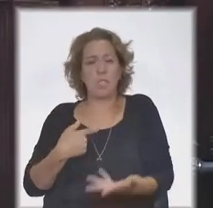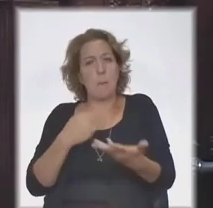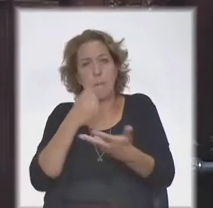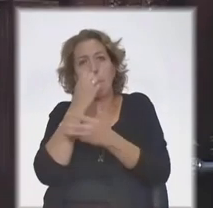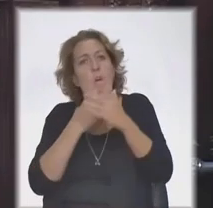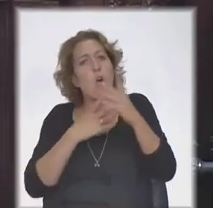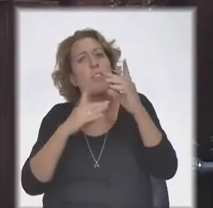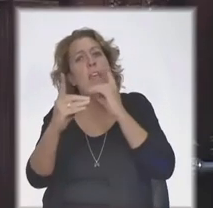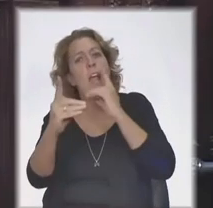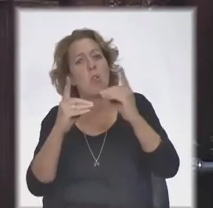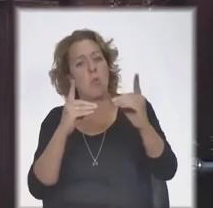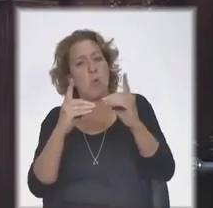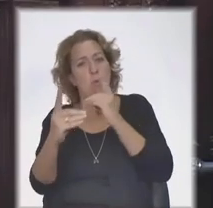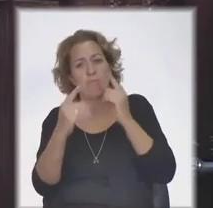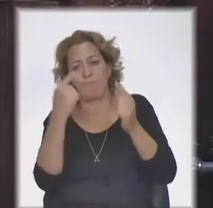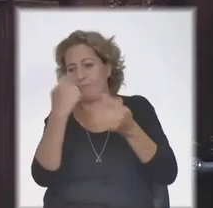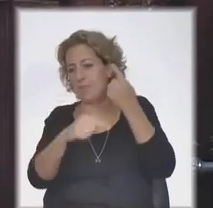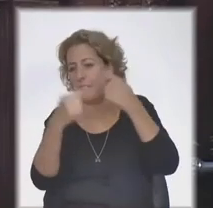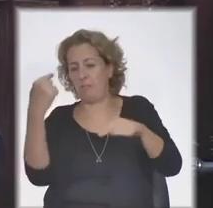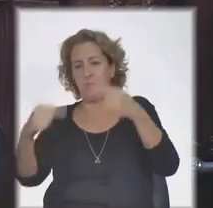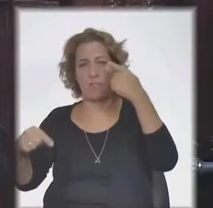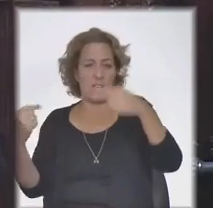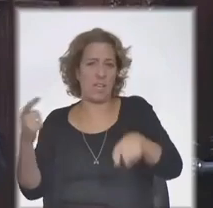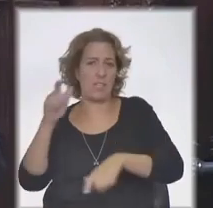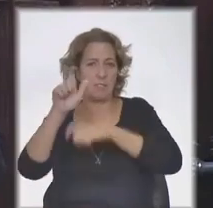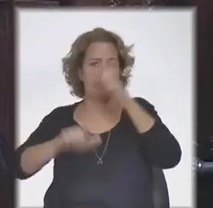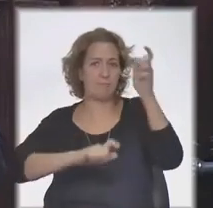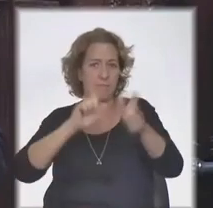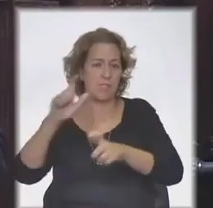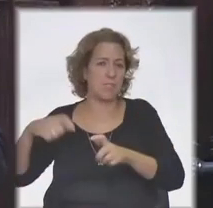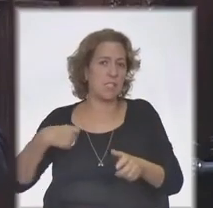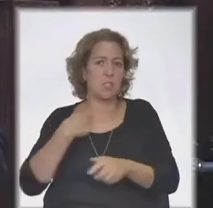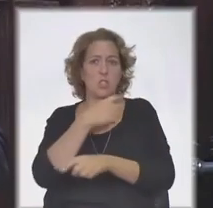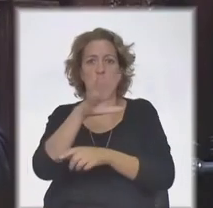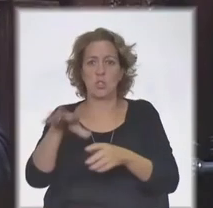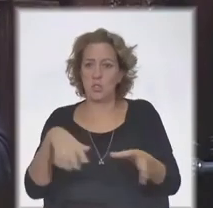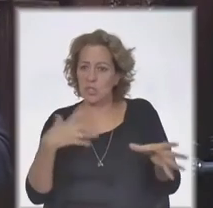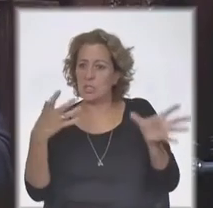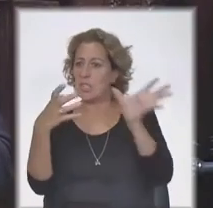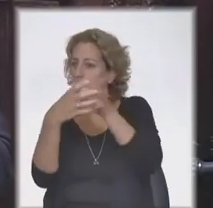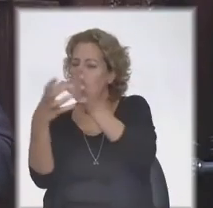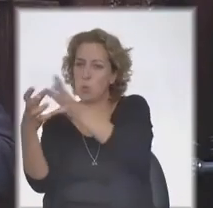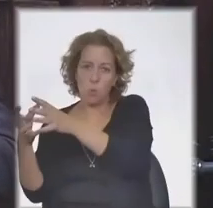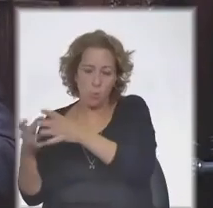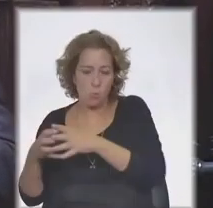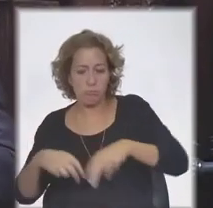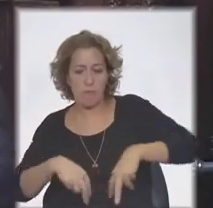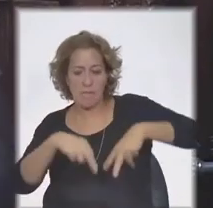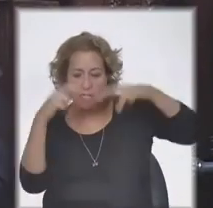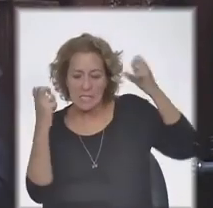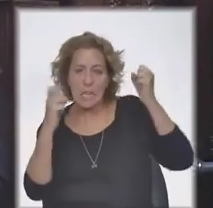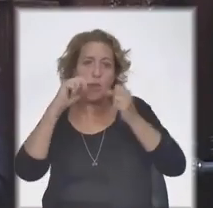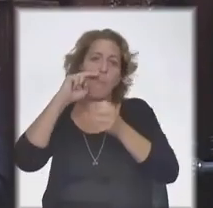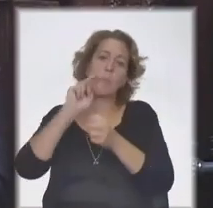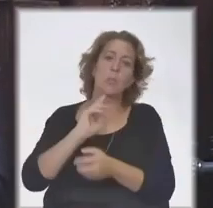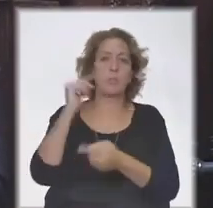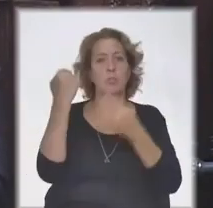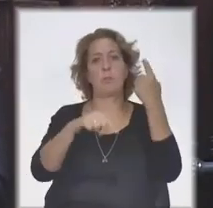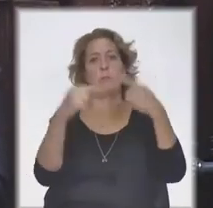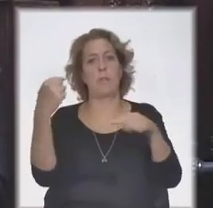mejor diálogo con los diferentes actores de la sociedad, analizando por sectores específicos los diferentes